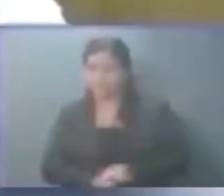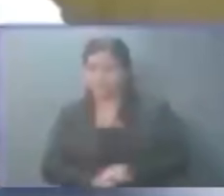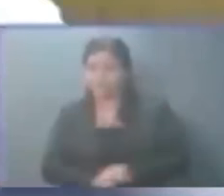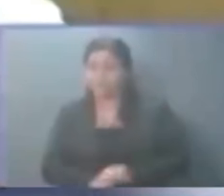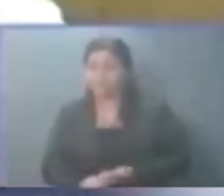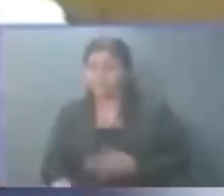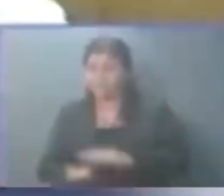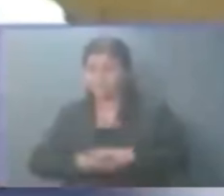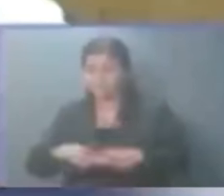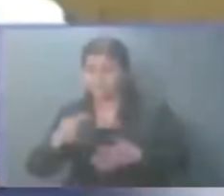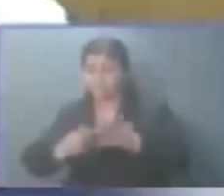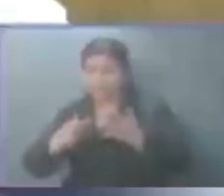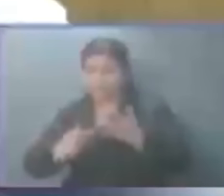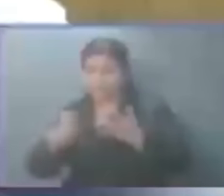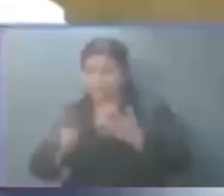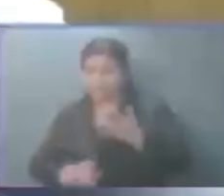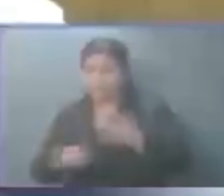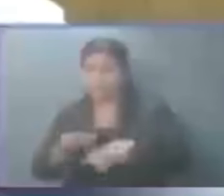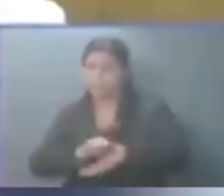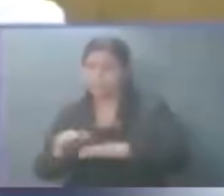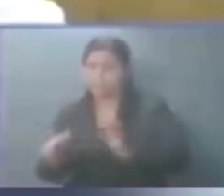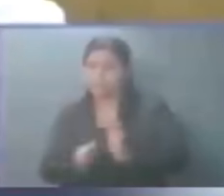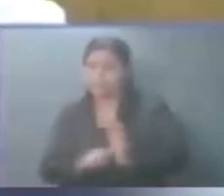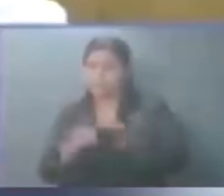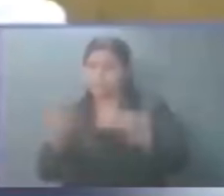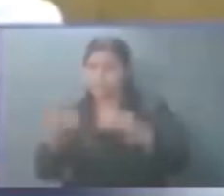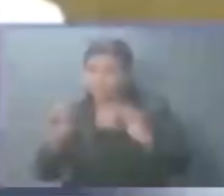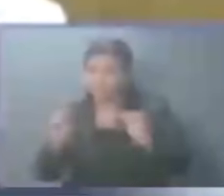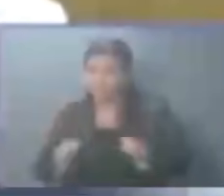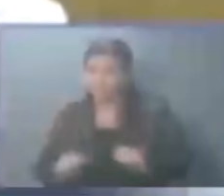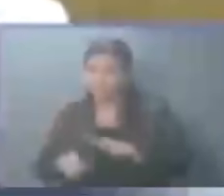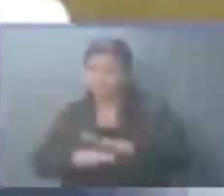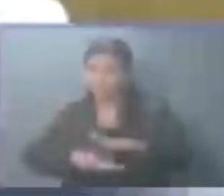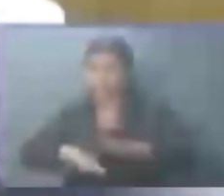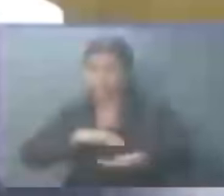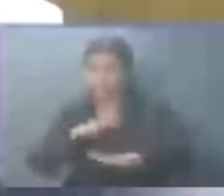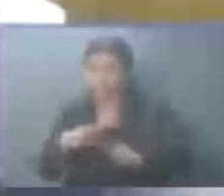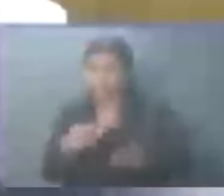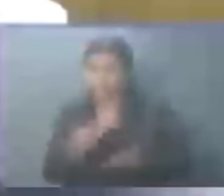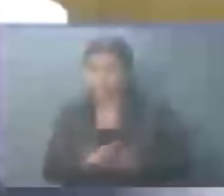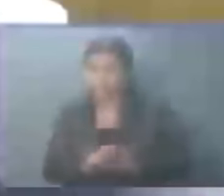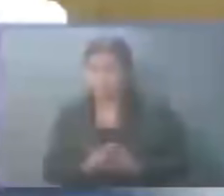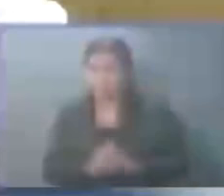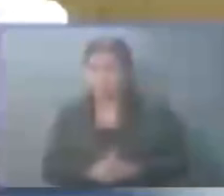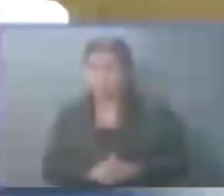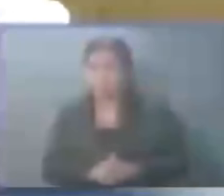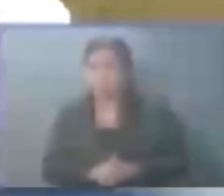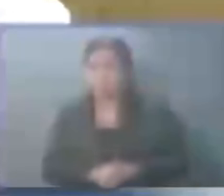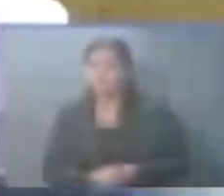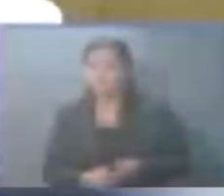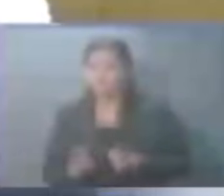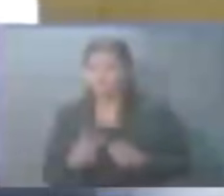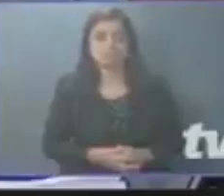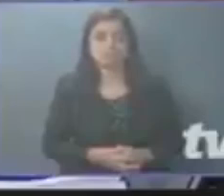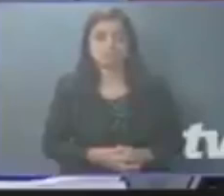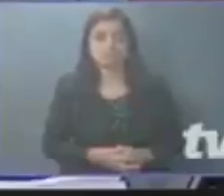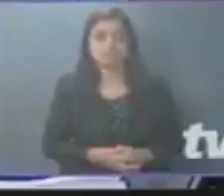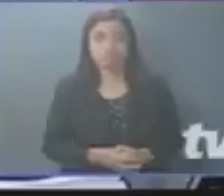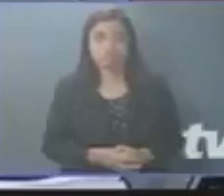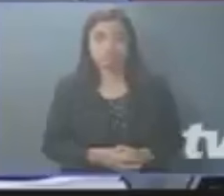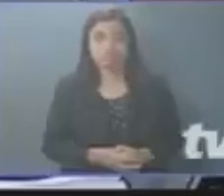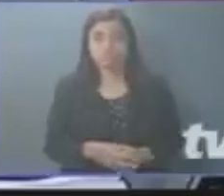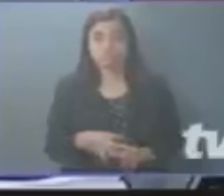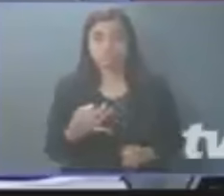legítimo que es esta asamblea, que tiene como facultad fundamental legislar, normar.